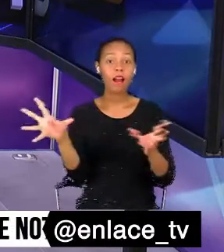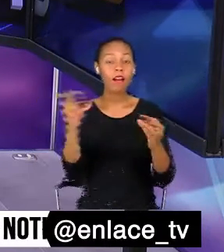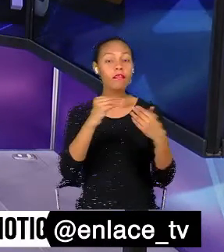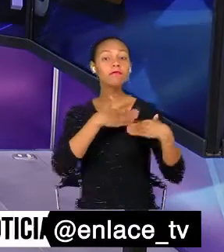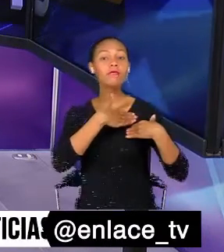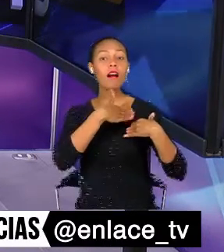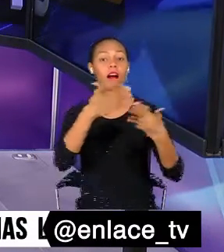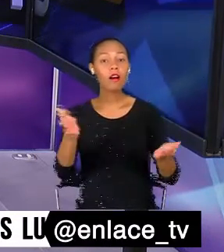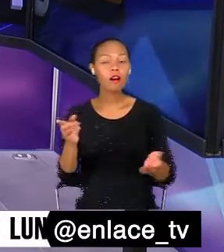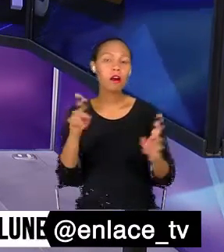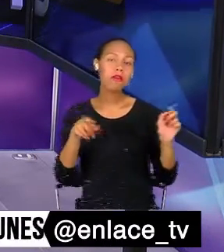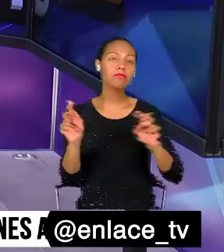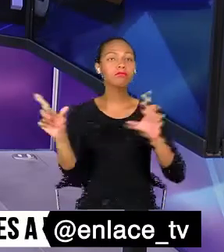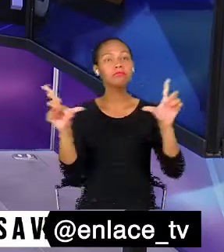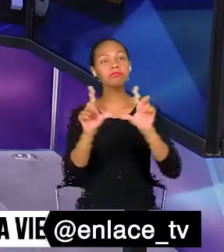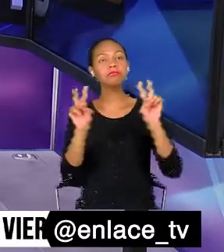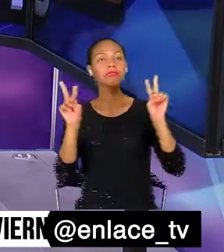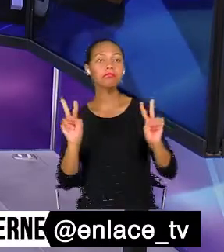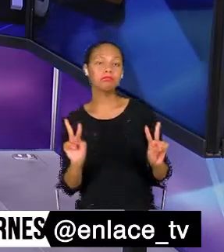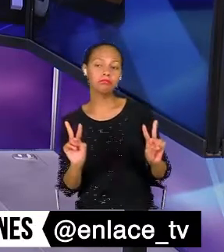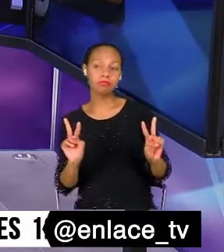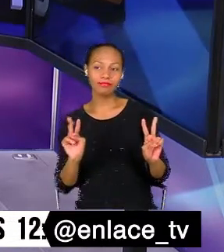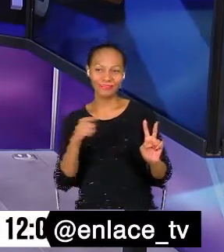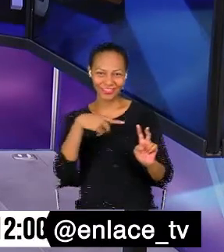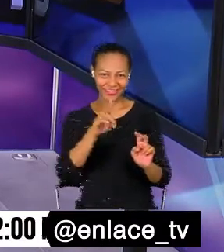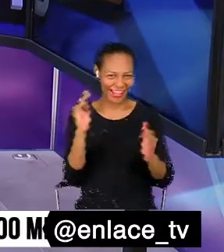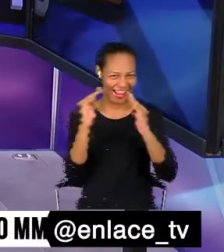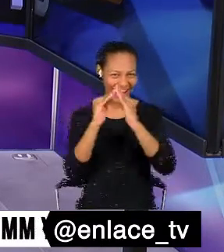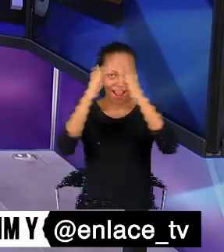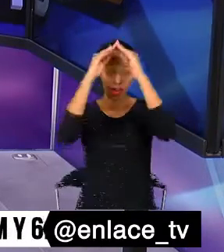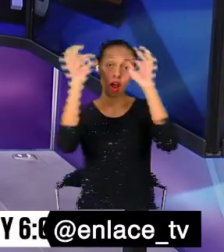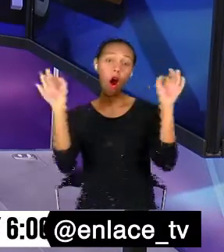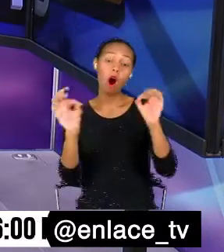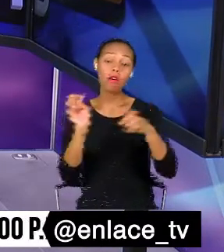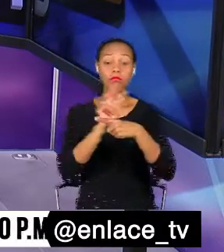desde la comodidad de sus hogares, quienes nos ven a través de nuestra página web